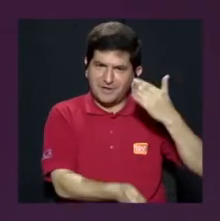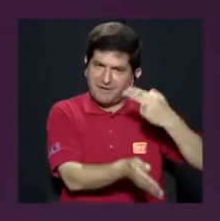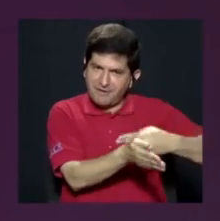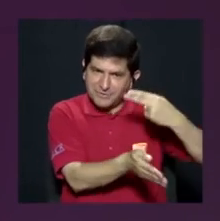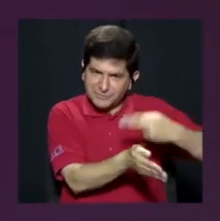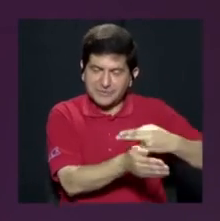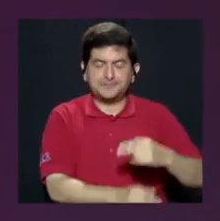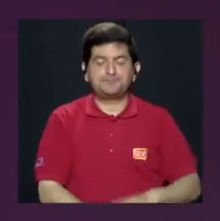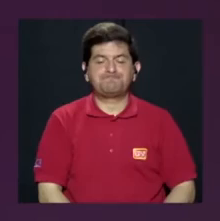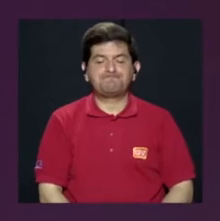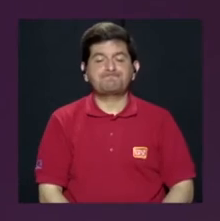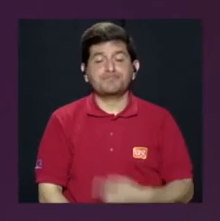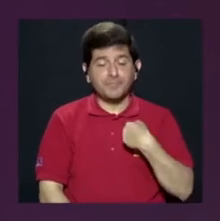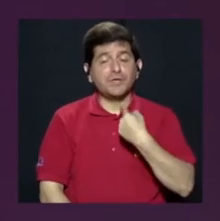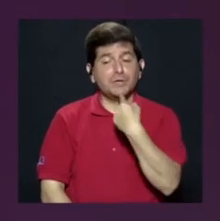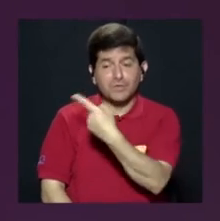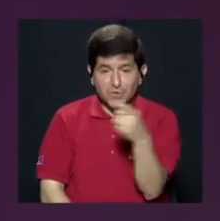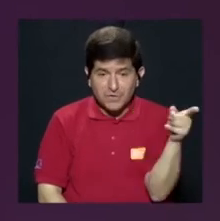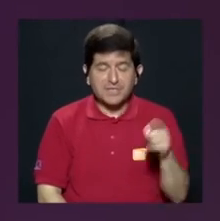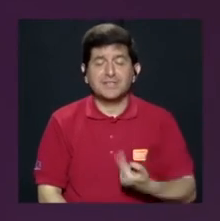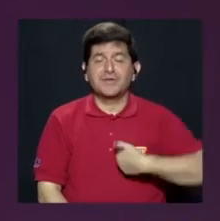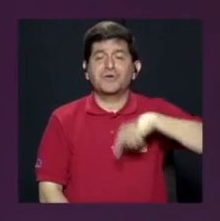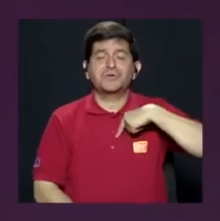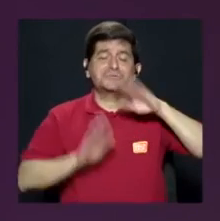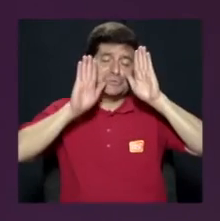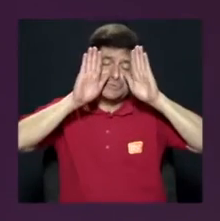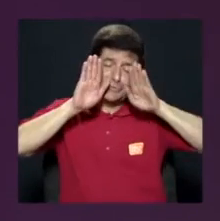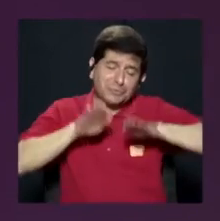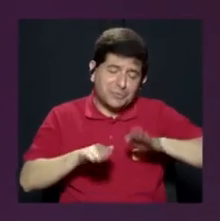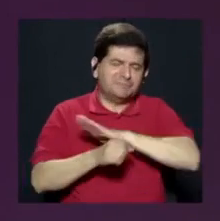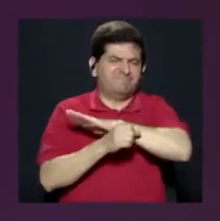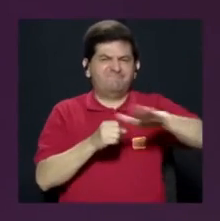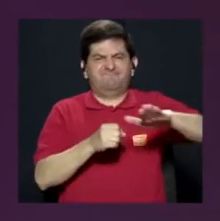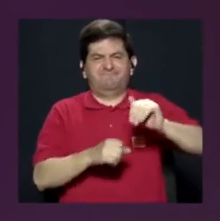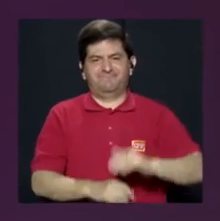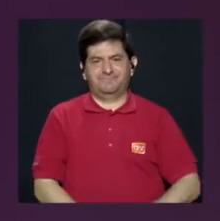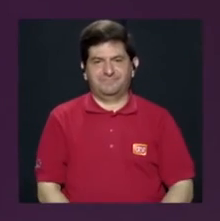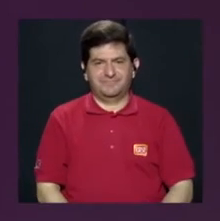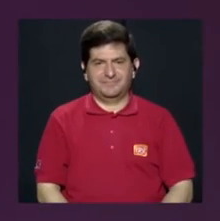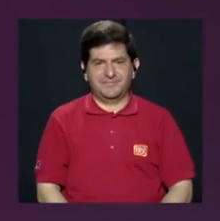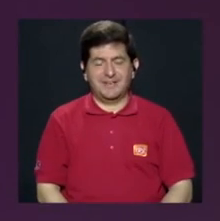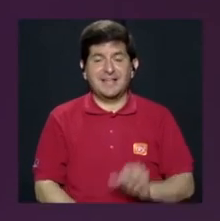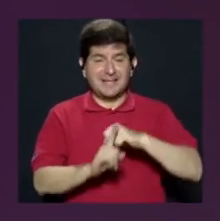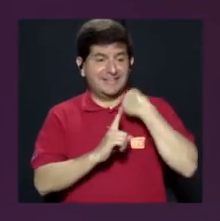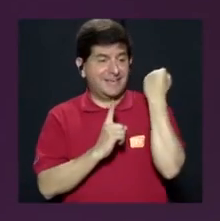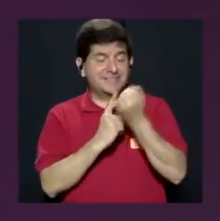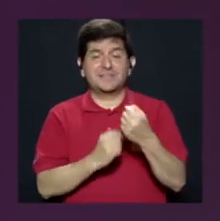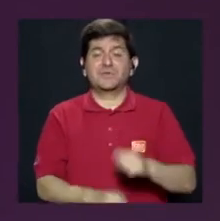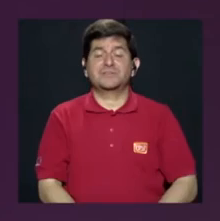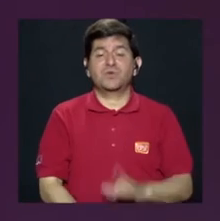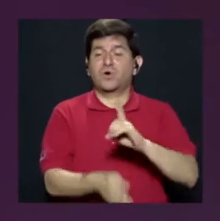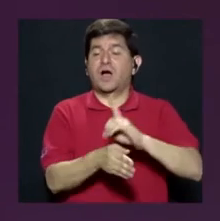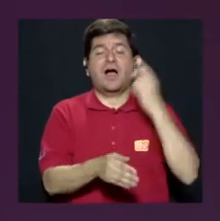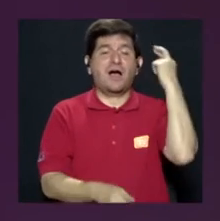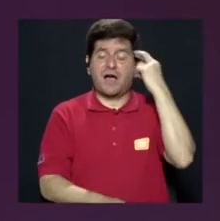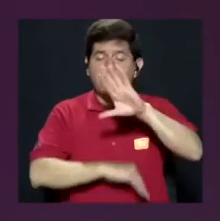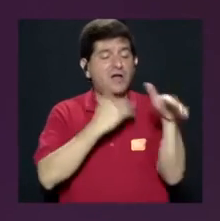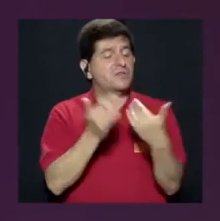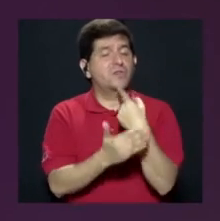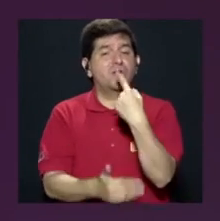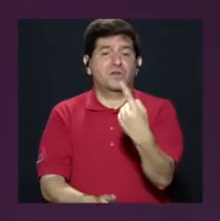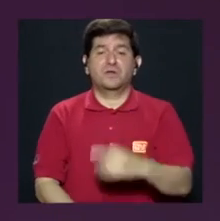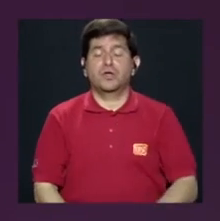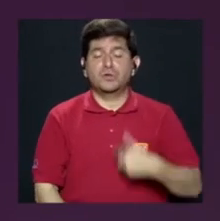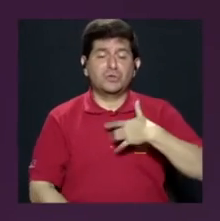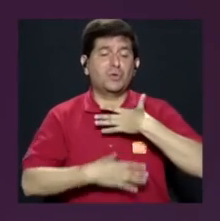hospital? Sí, yo les digo a ellas que estamos domesticadas totalmente. Estamos con eso de que, bueno, el doctor tiene la razón de todo lo que me dice, tengo